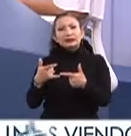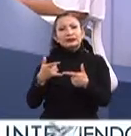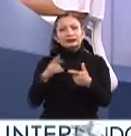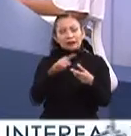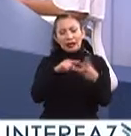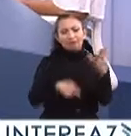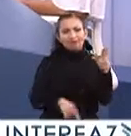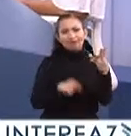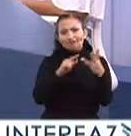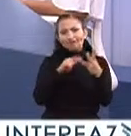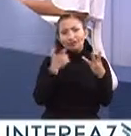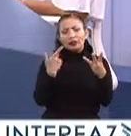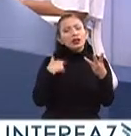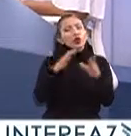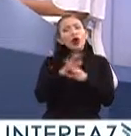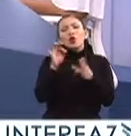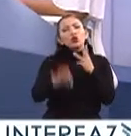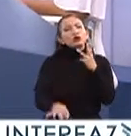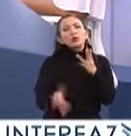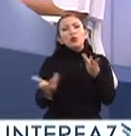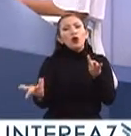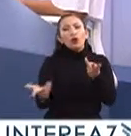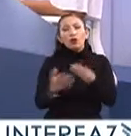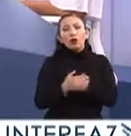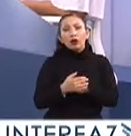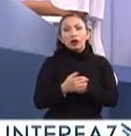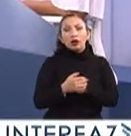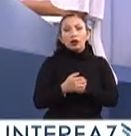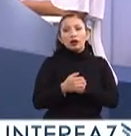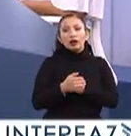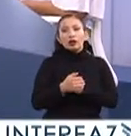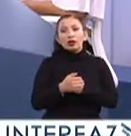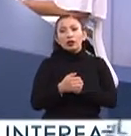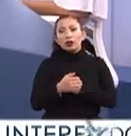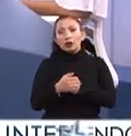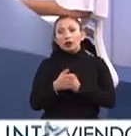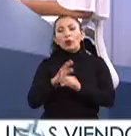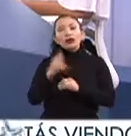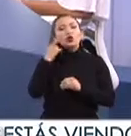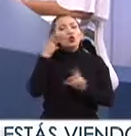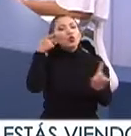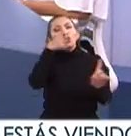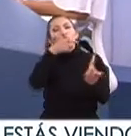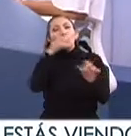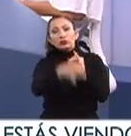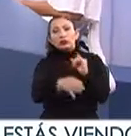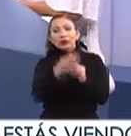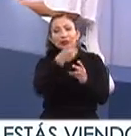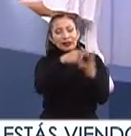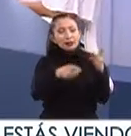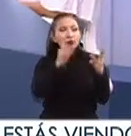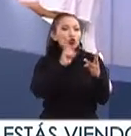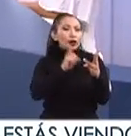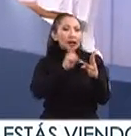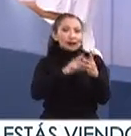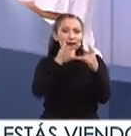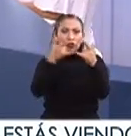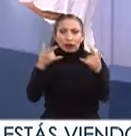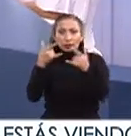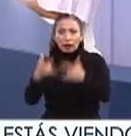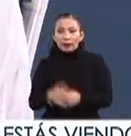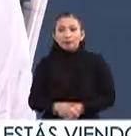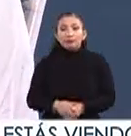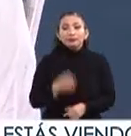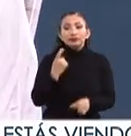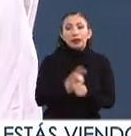historias de vida, y cuál es el desenlace final al cual querías llegar, hablando de tres mujeres en distintas perspectivas. Pues